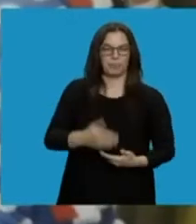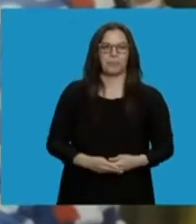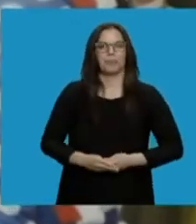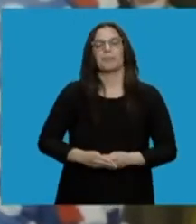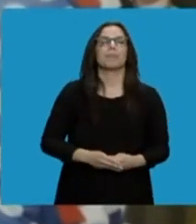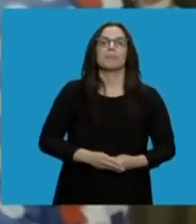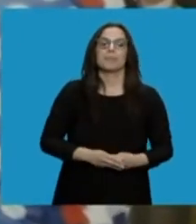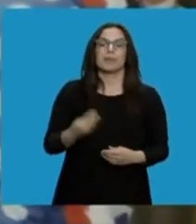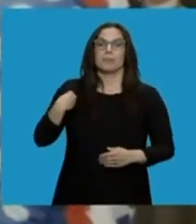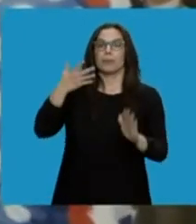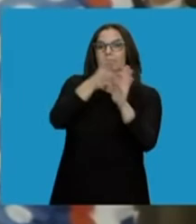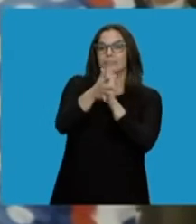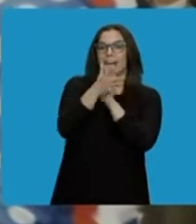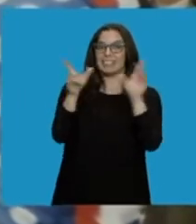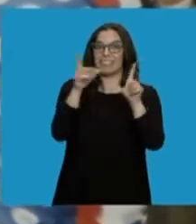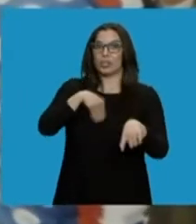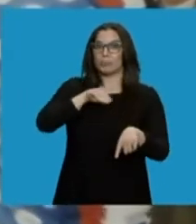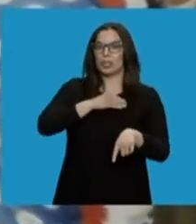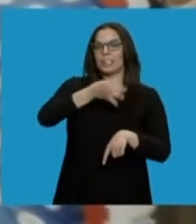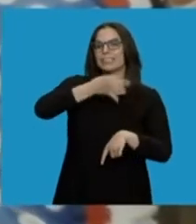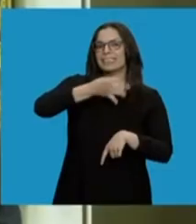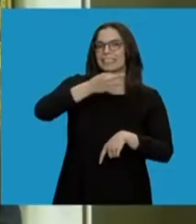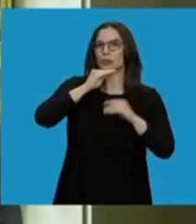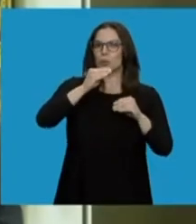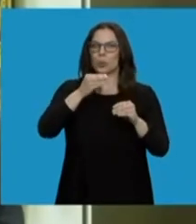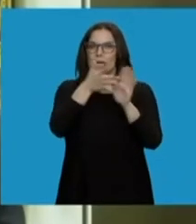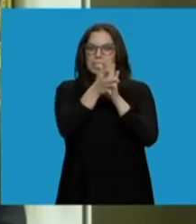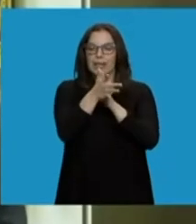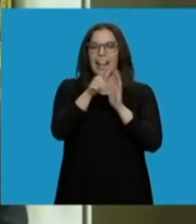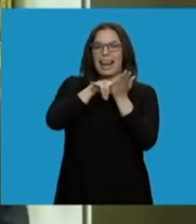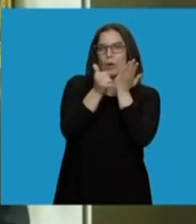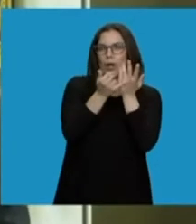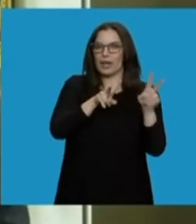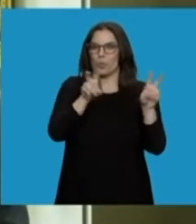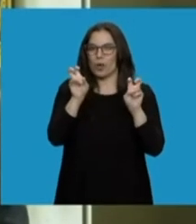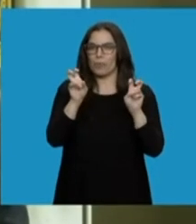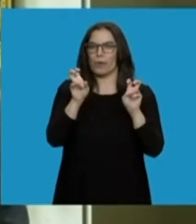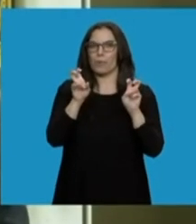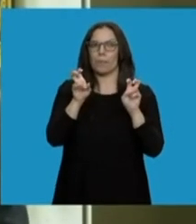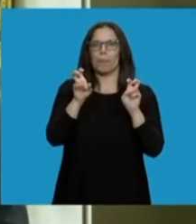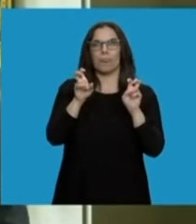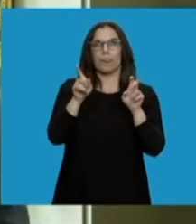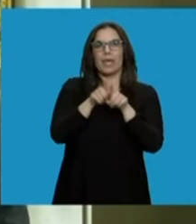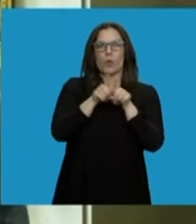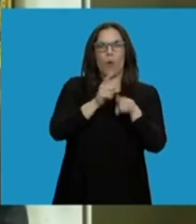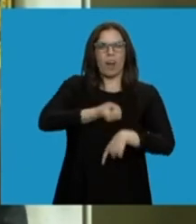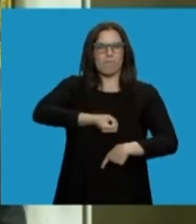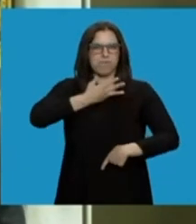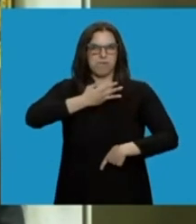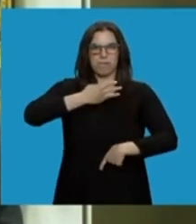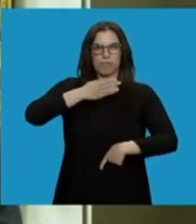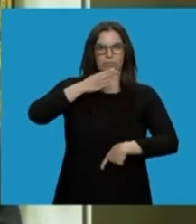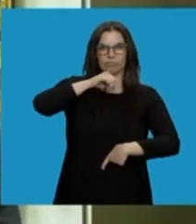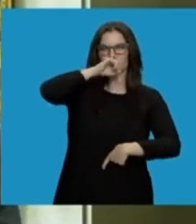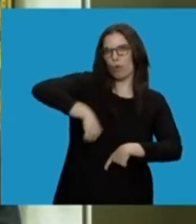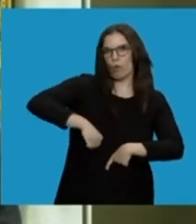las retransmisiones de Televisión Española un lenguaje nuevo. No hablaba como un hincha del ciclismo, él hablaba